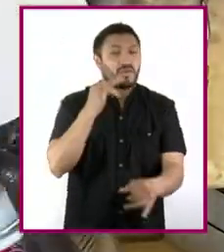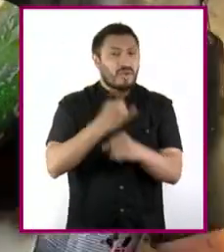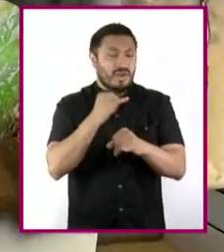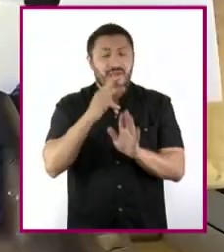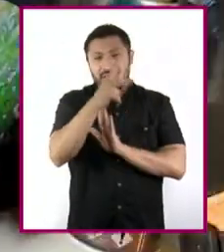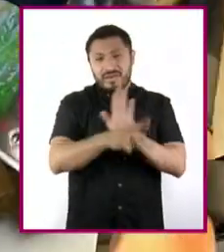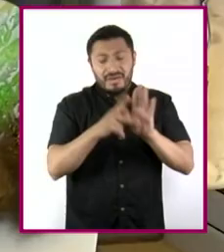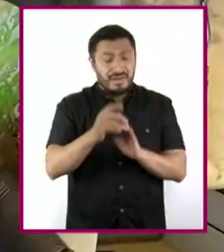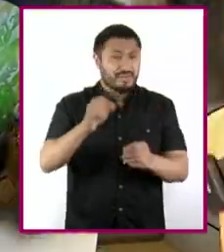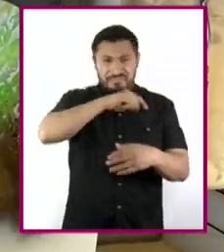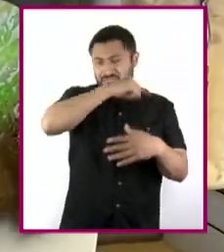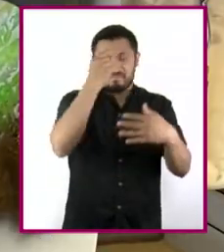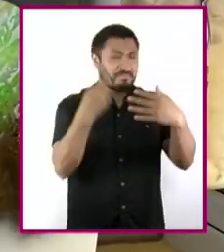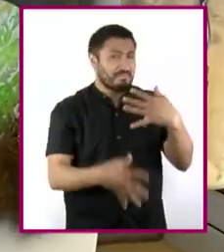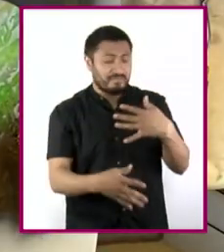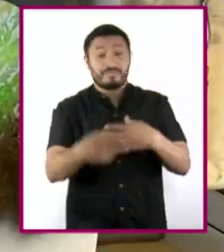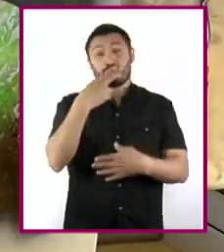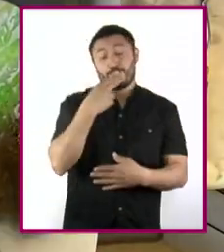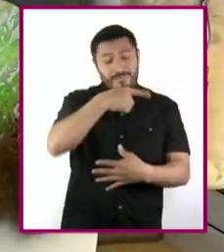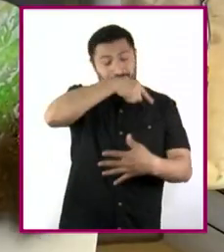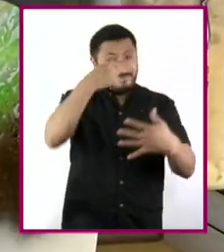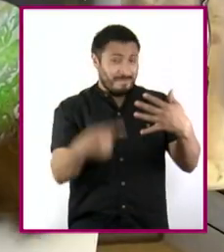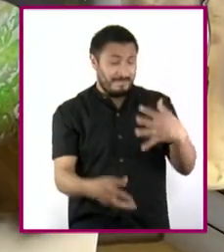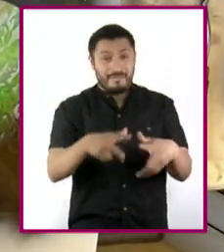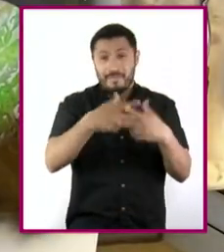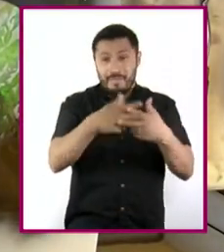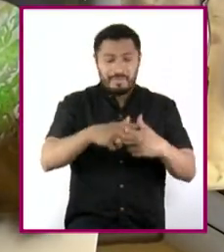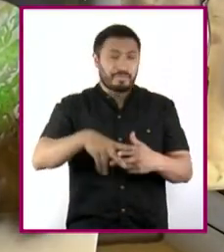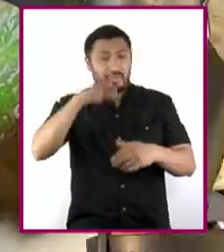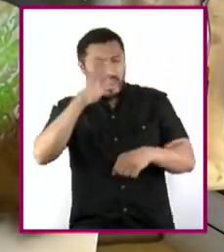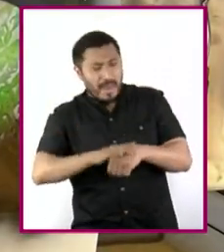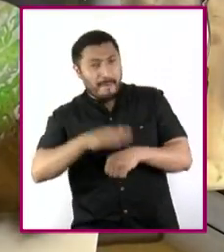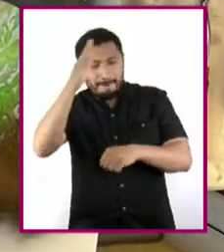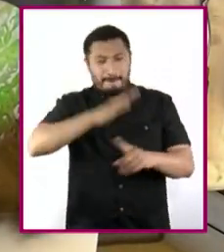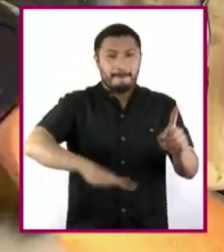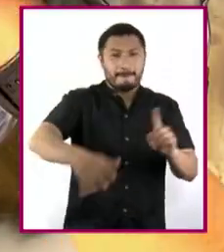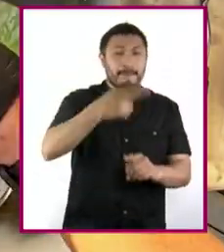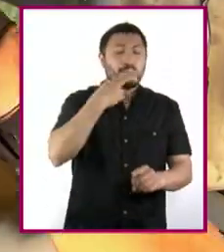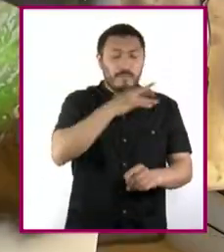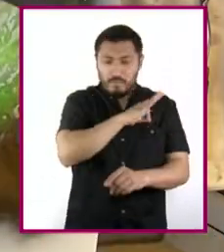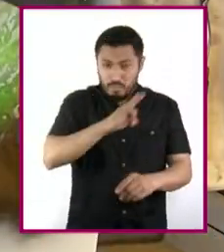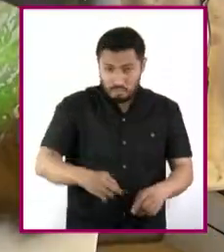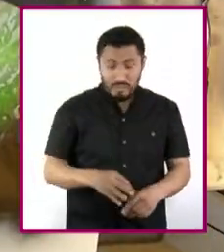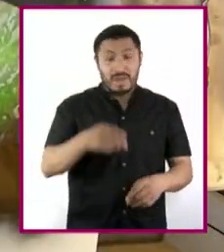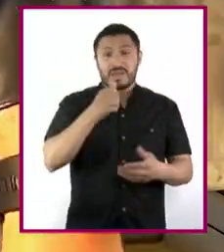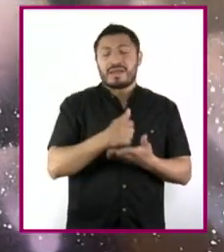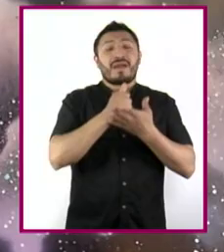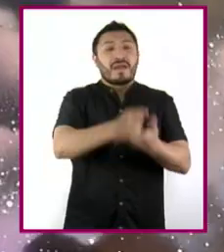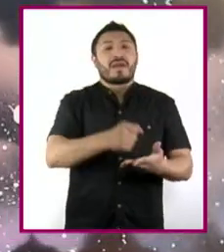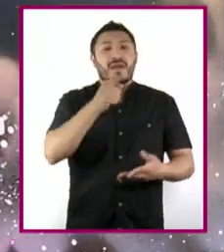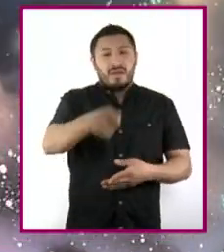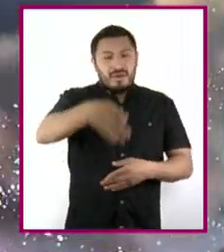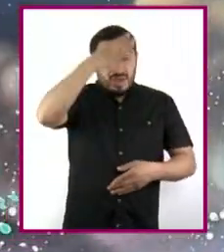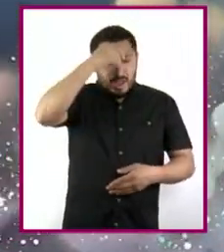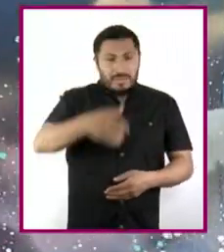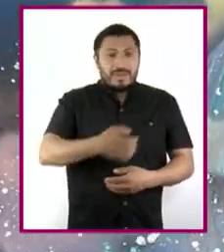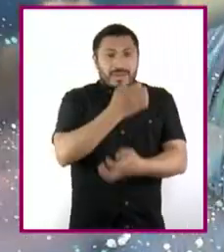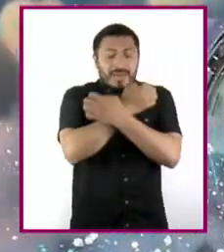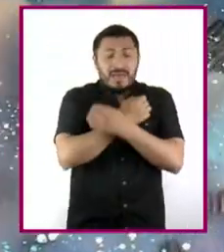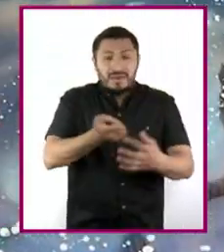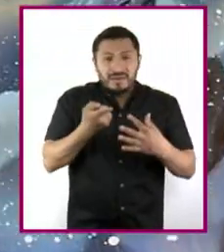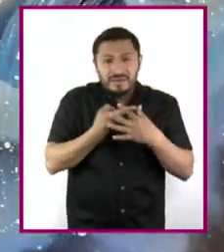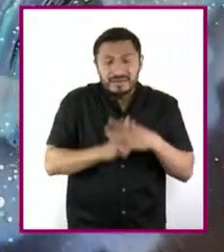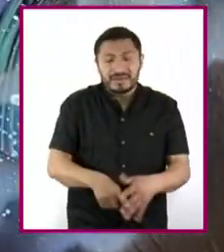videos o podcasts. El uso de estas herramientas y otras que se encuentran a su alcance le brindarán bases desde la educación inicial en